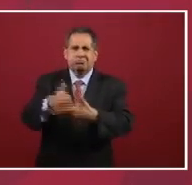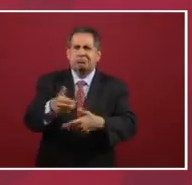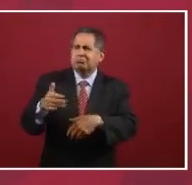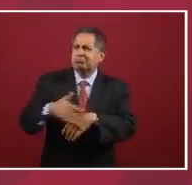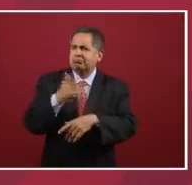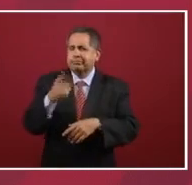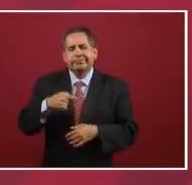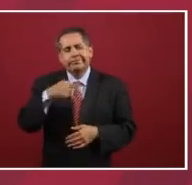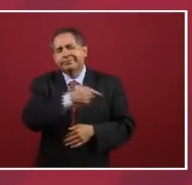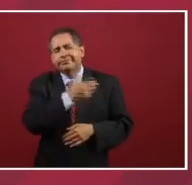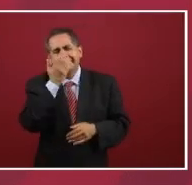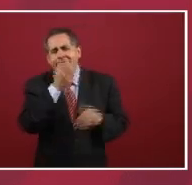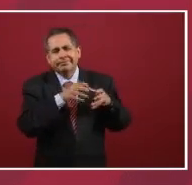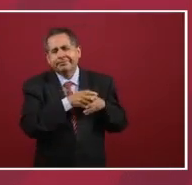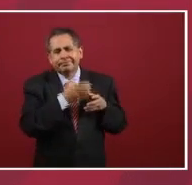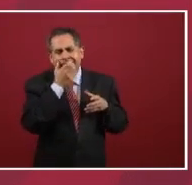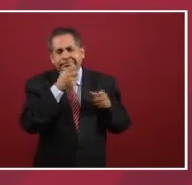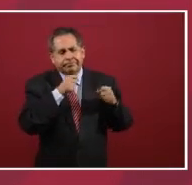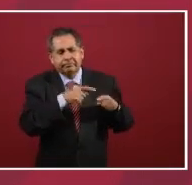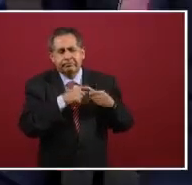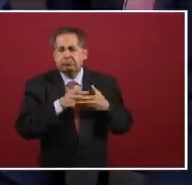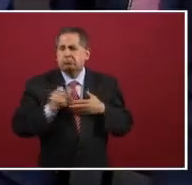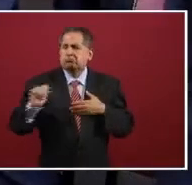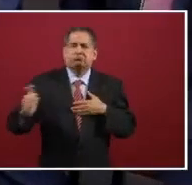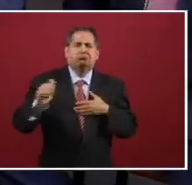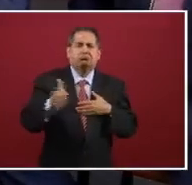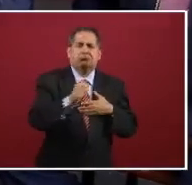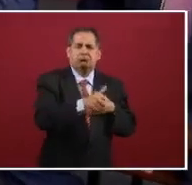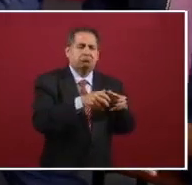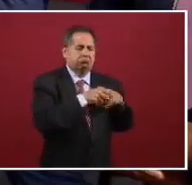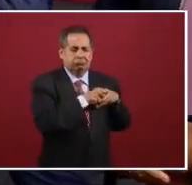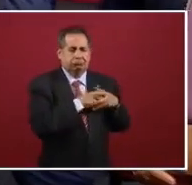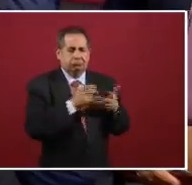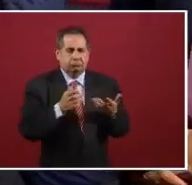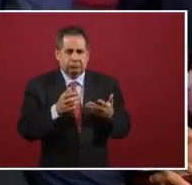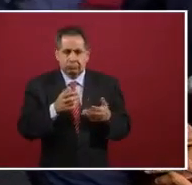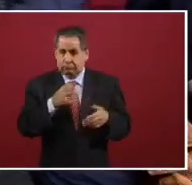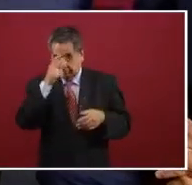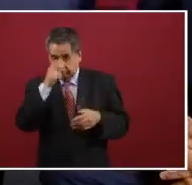el conservadurismo, y no solo en México, en el mundo.